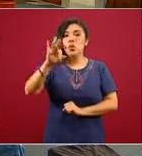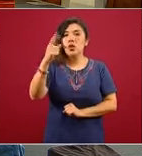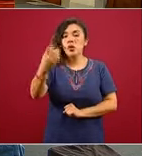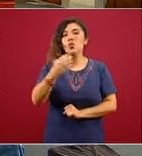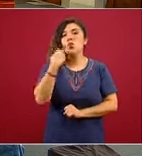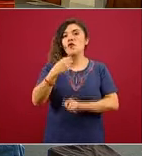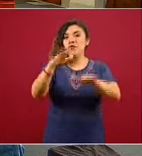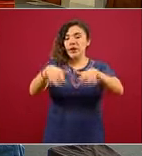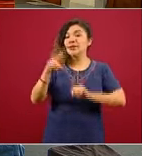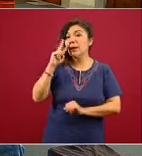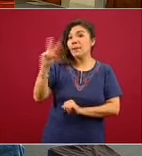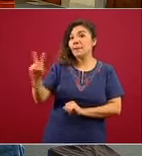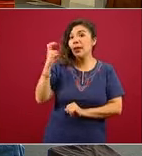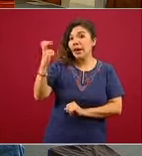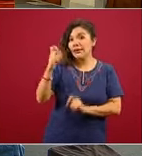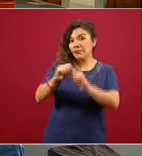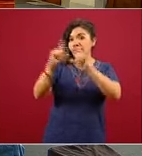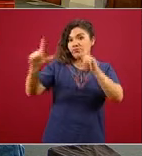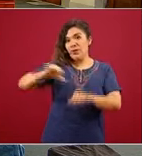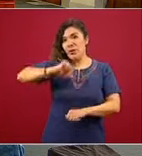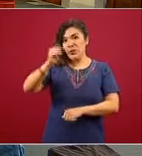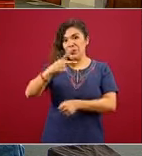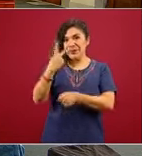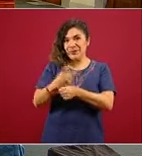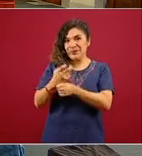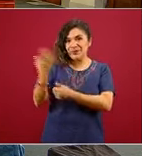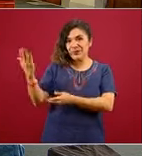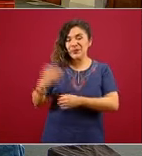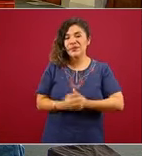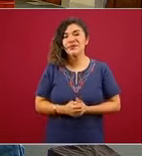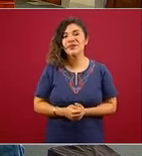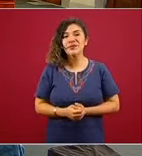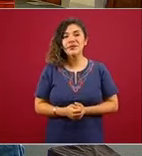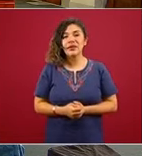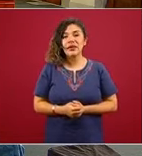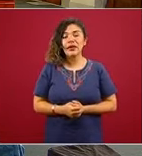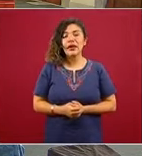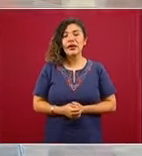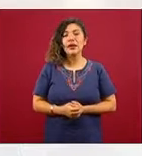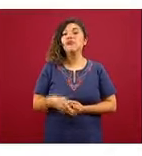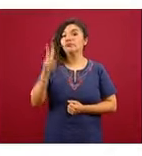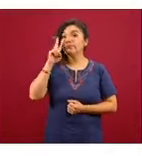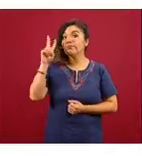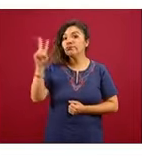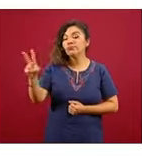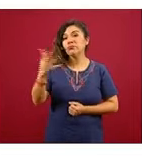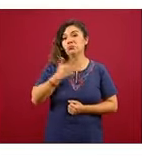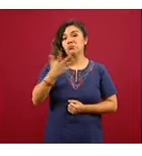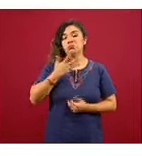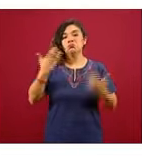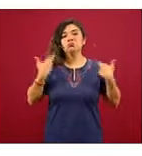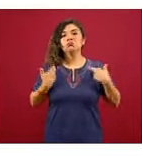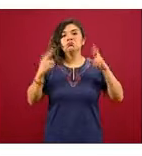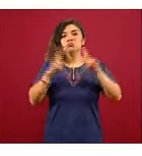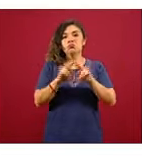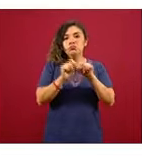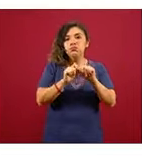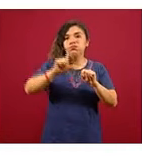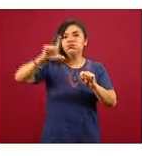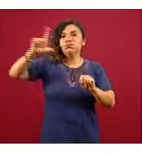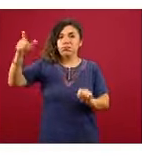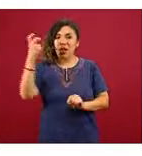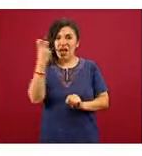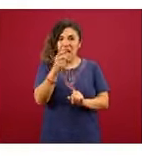141. Veamos por favor la siguiente diapositiva. Bien, aquí tenemos representados en estas